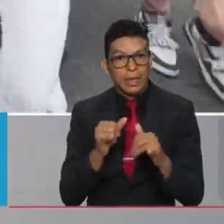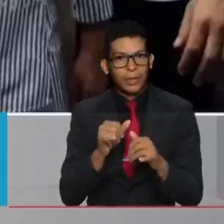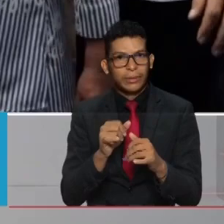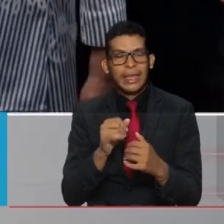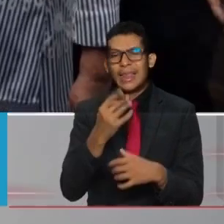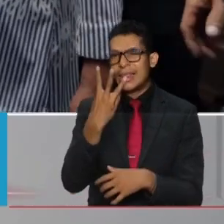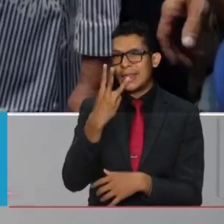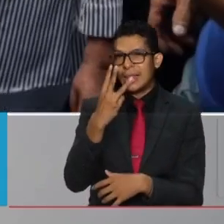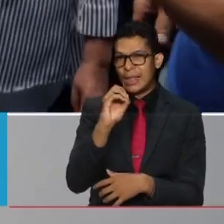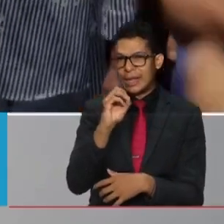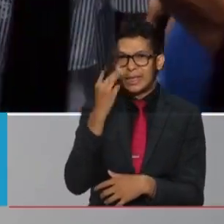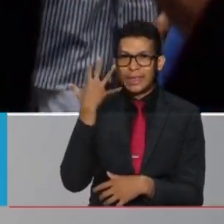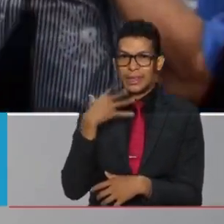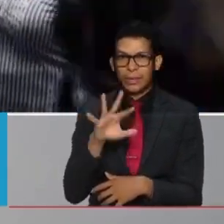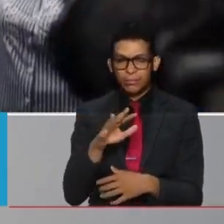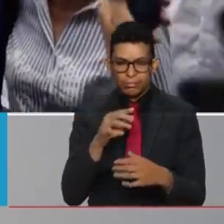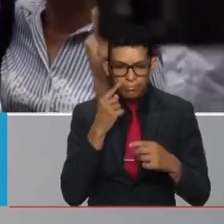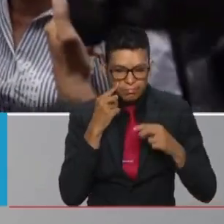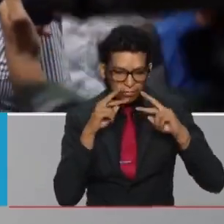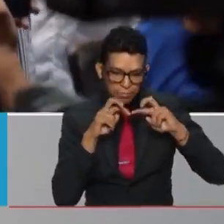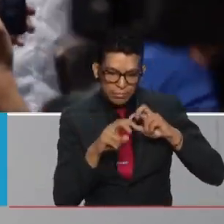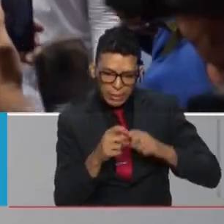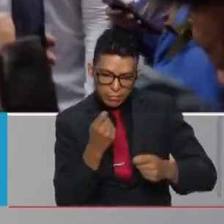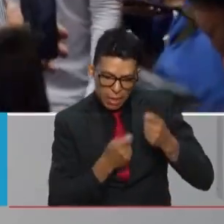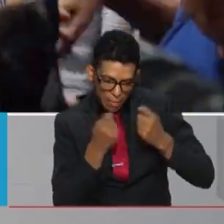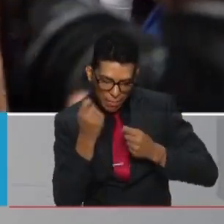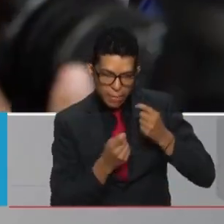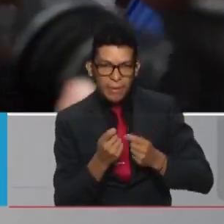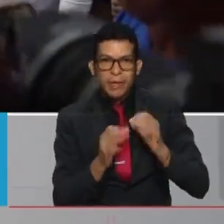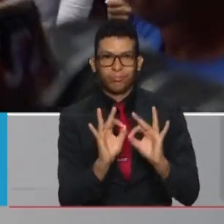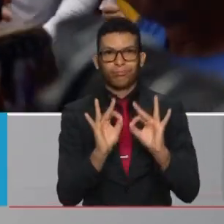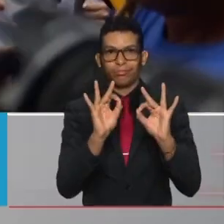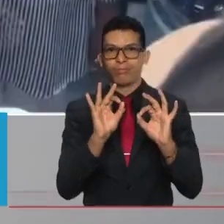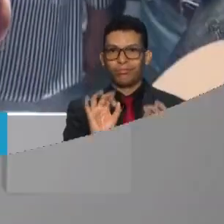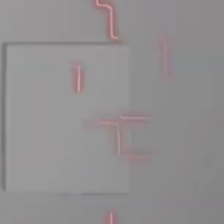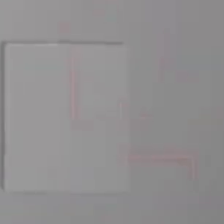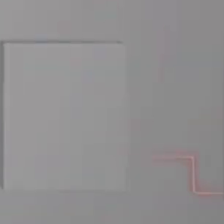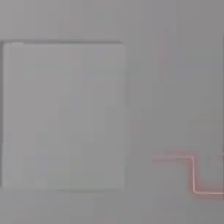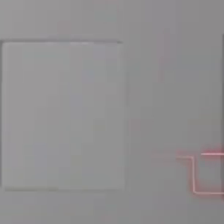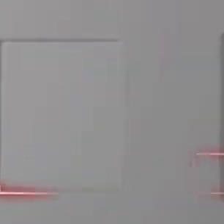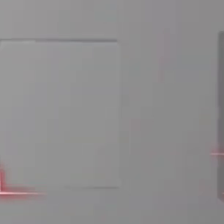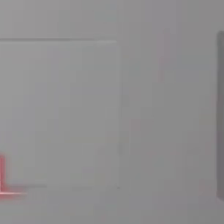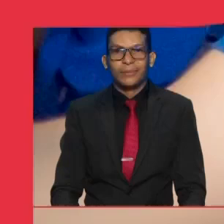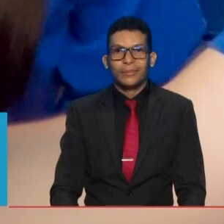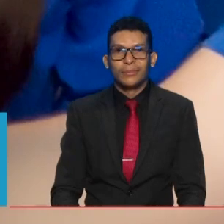30 días calendario para auditarlas y avalar su aspiración.